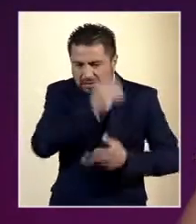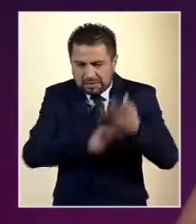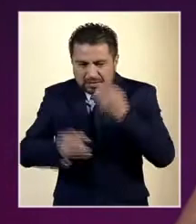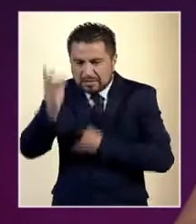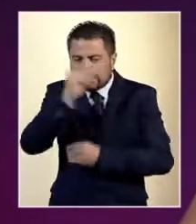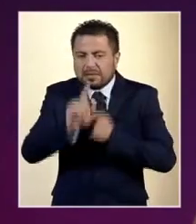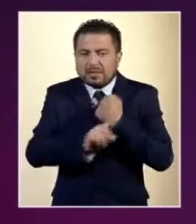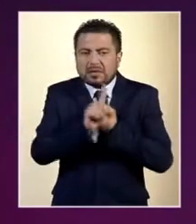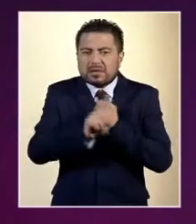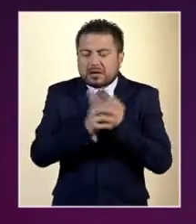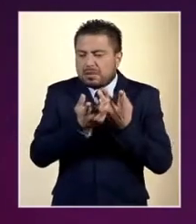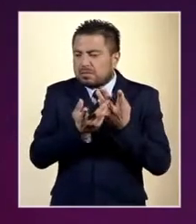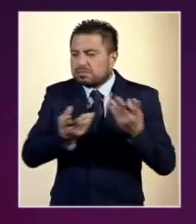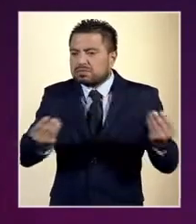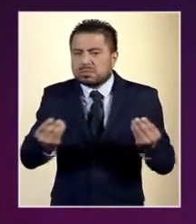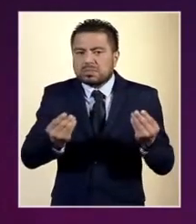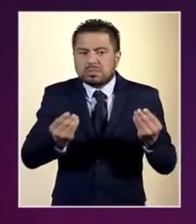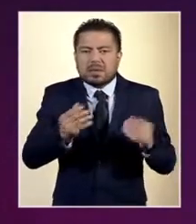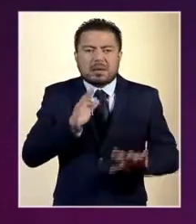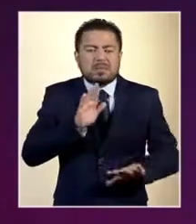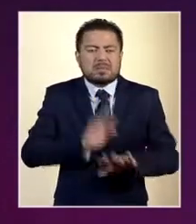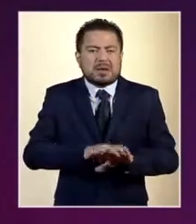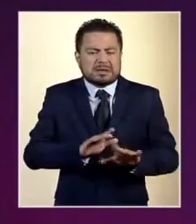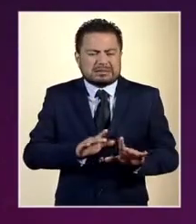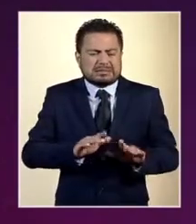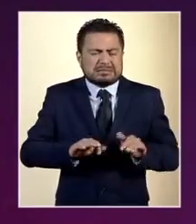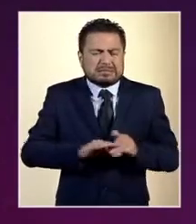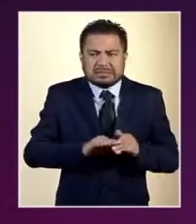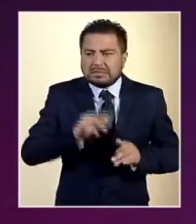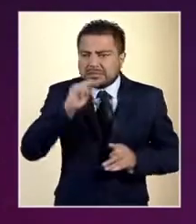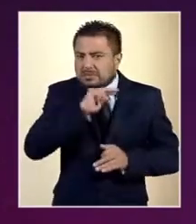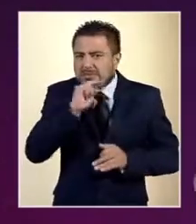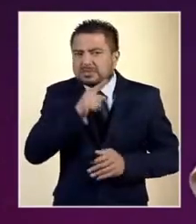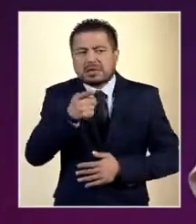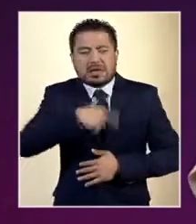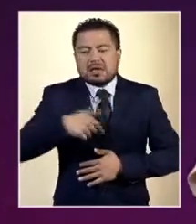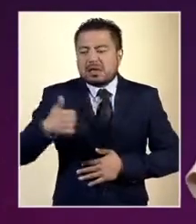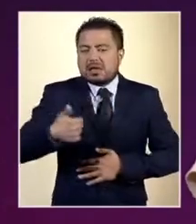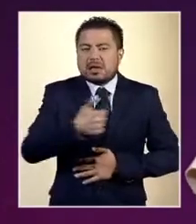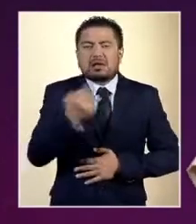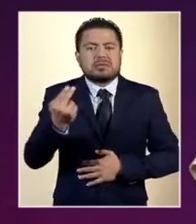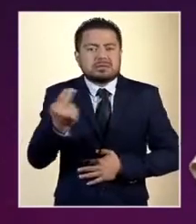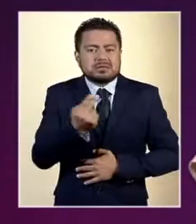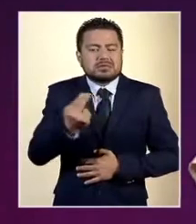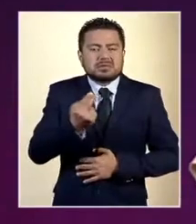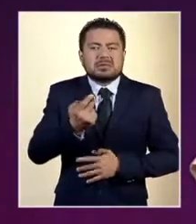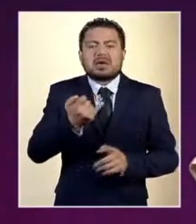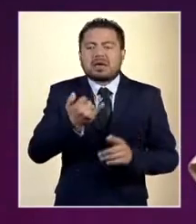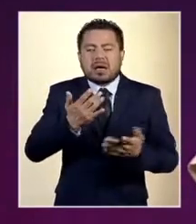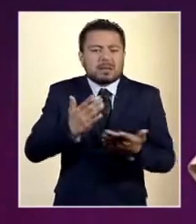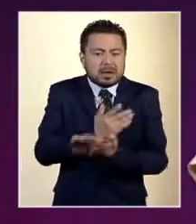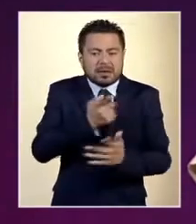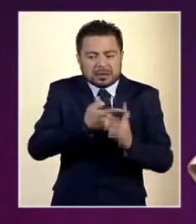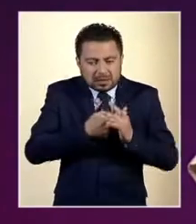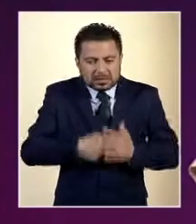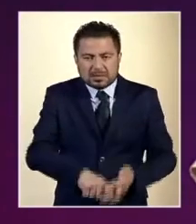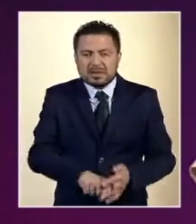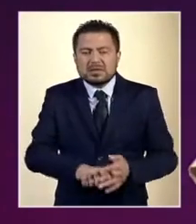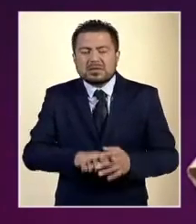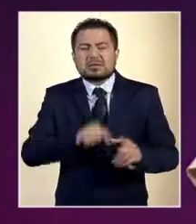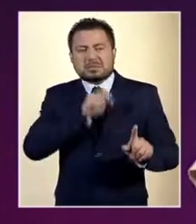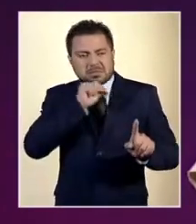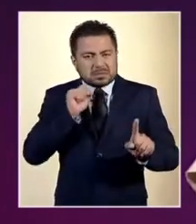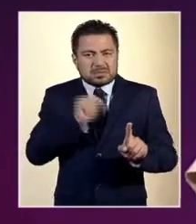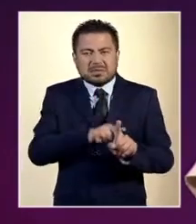aprenden a resolver en una manera muy corta sus necesidades, ¿no? Y que empiezan como